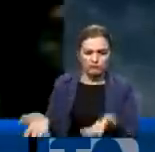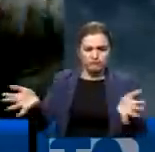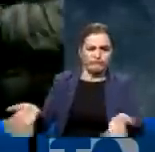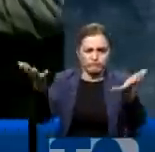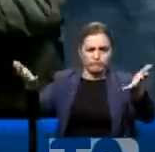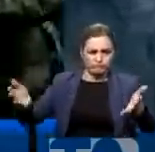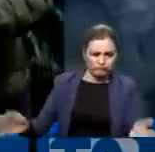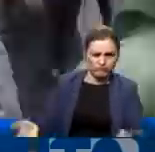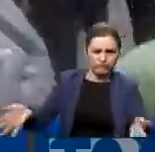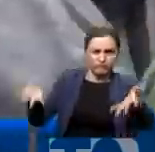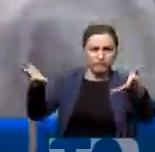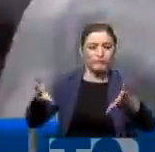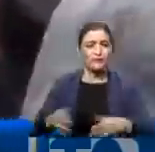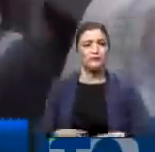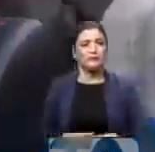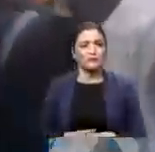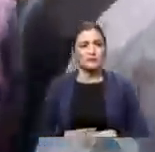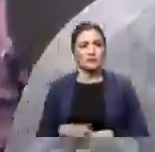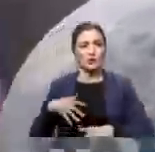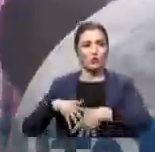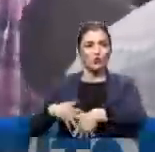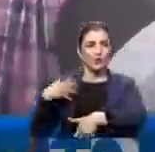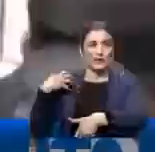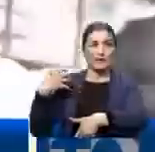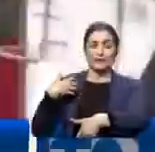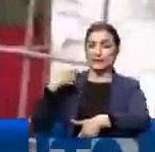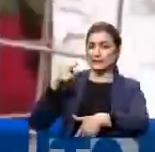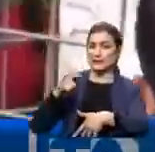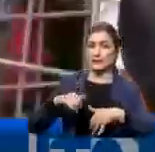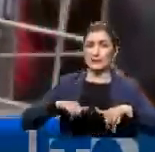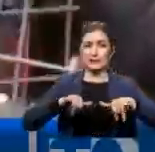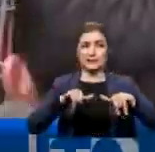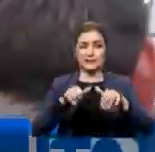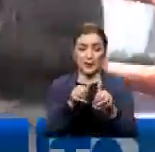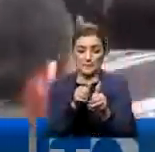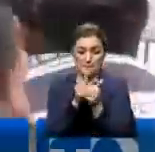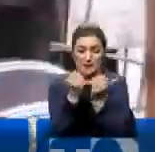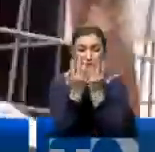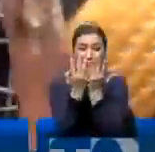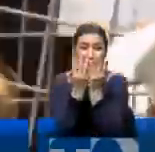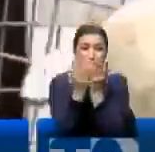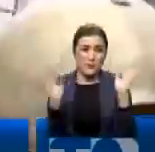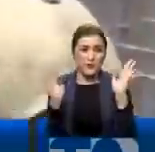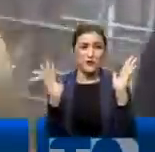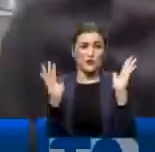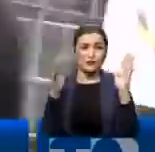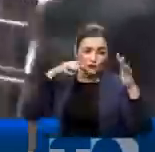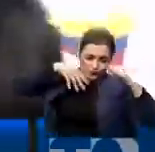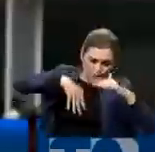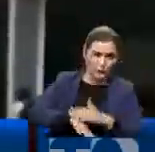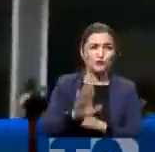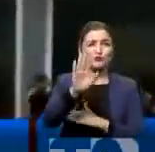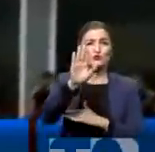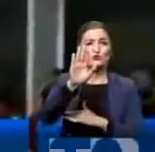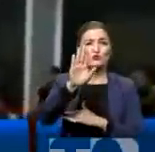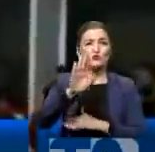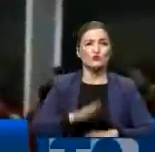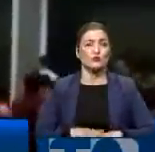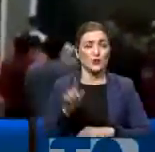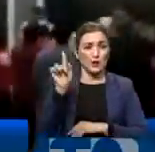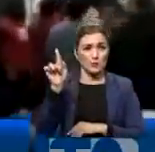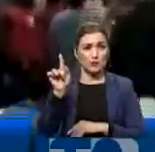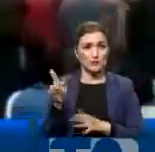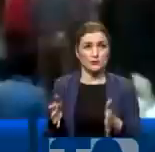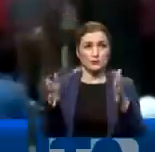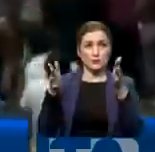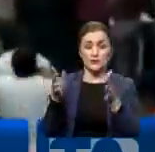los protestantes. Pero los manifestantes fueron más allá. Lograron cruzar el cerco policial que acordonaba la gobernación y poco después ya se podía